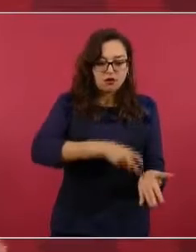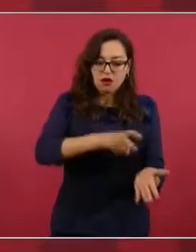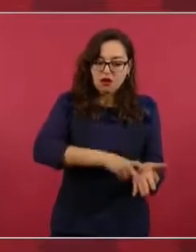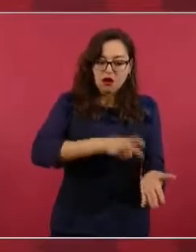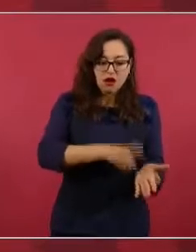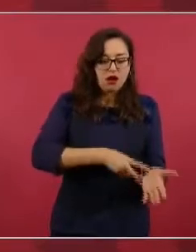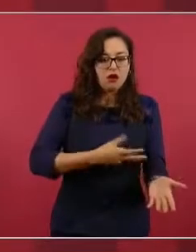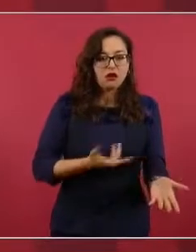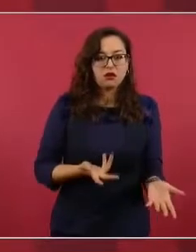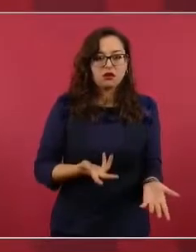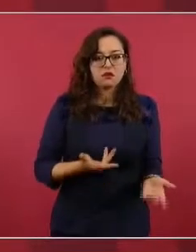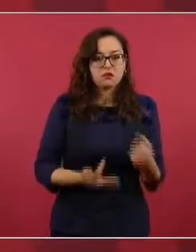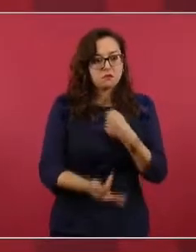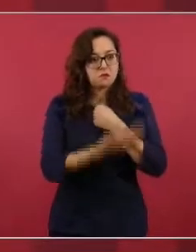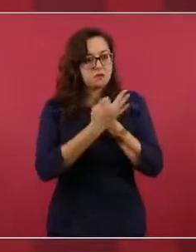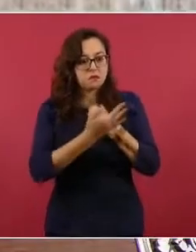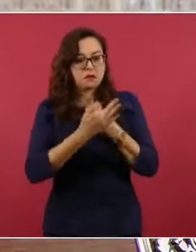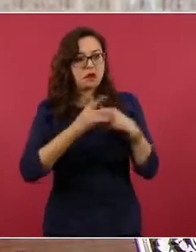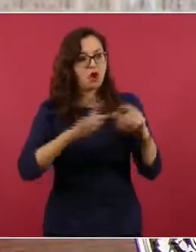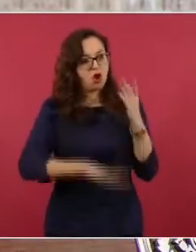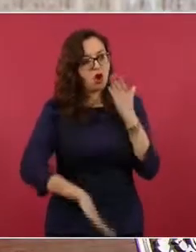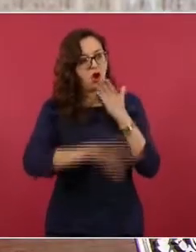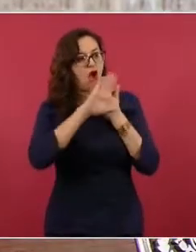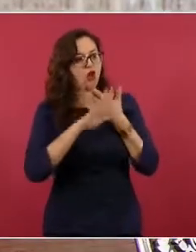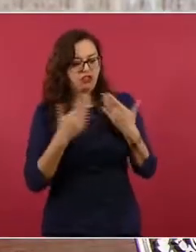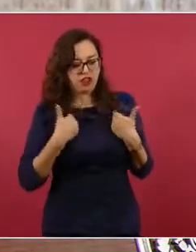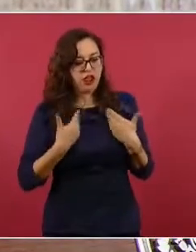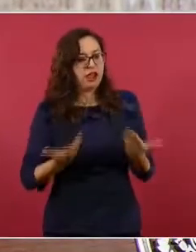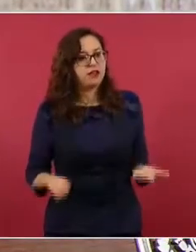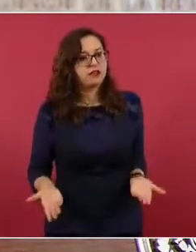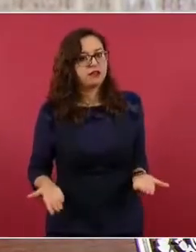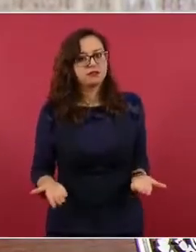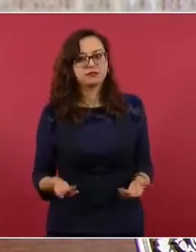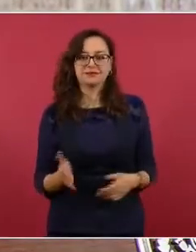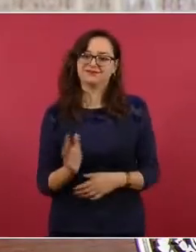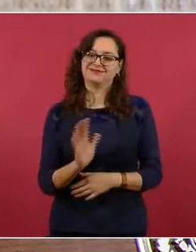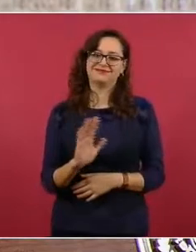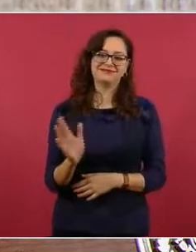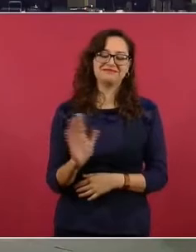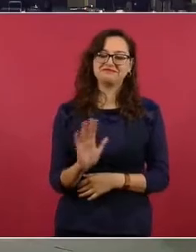porque somos países soberanos.